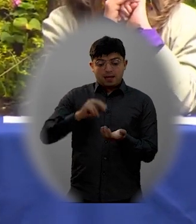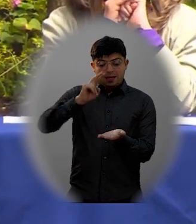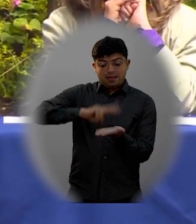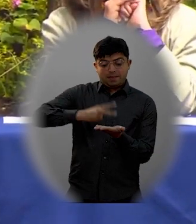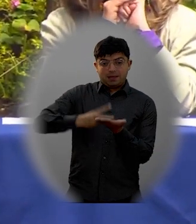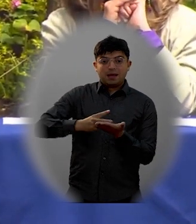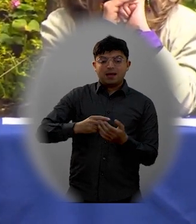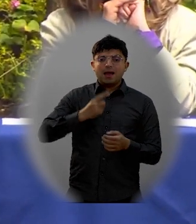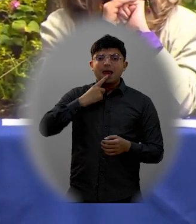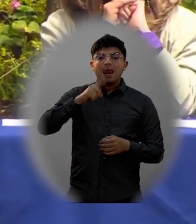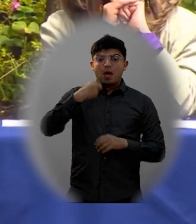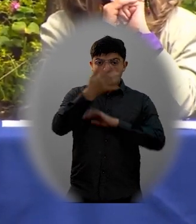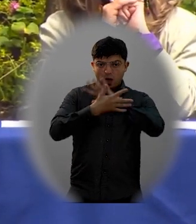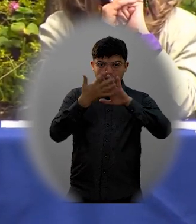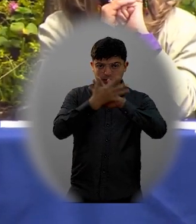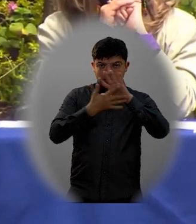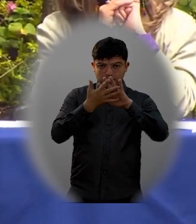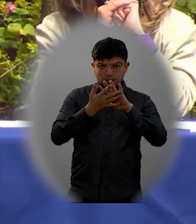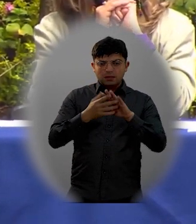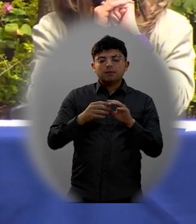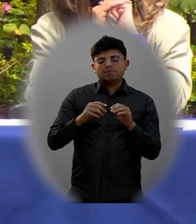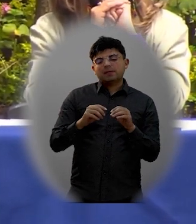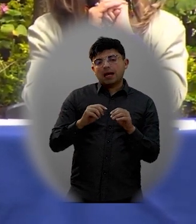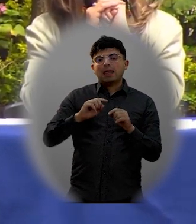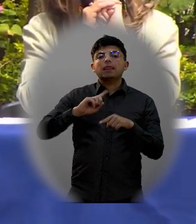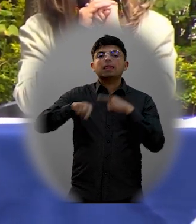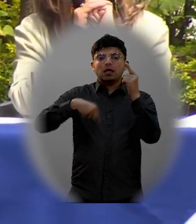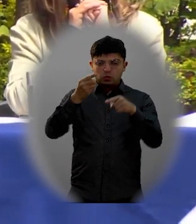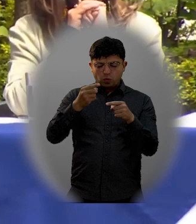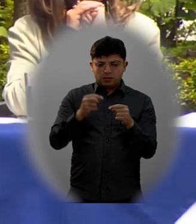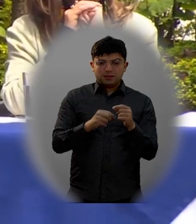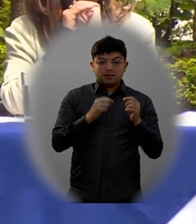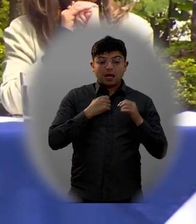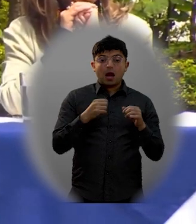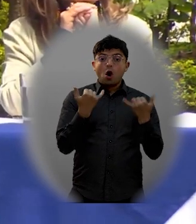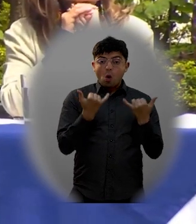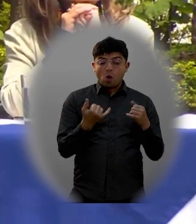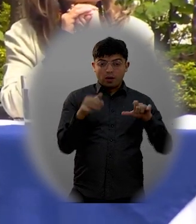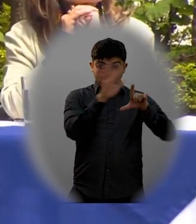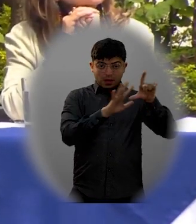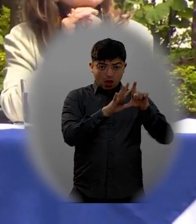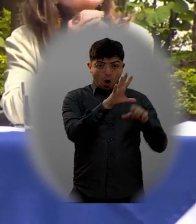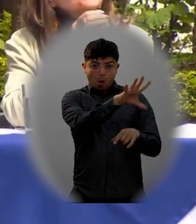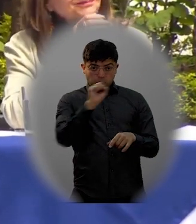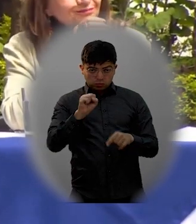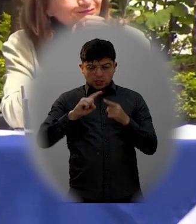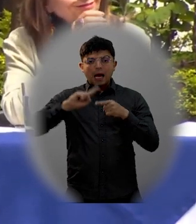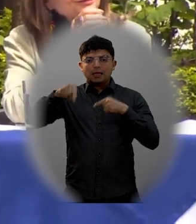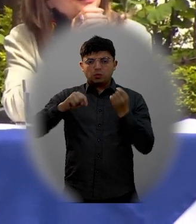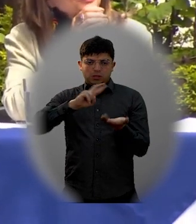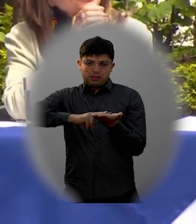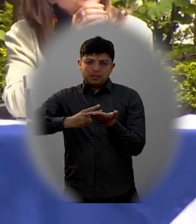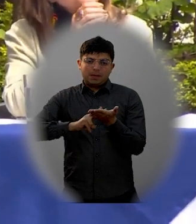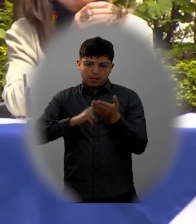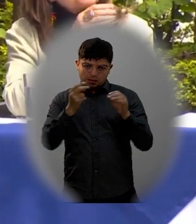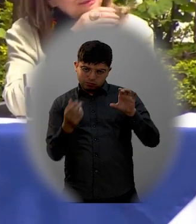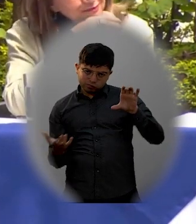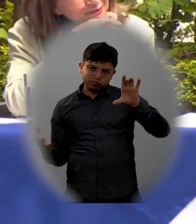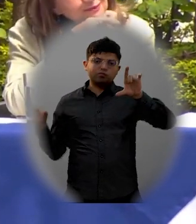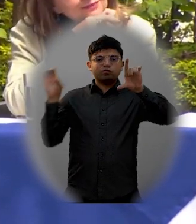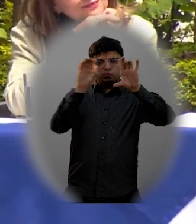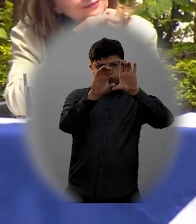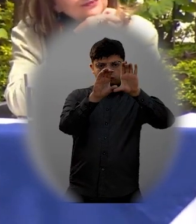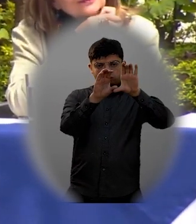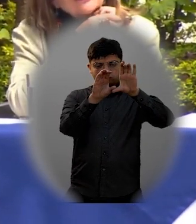interpretación de lengua de señas se realizará en diferido al material que quede grabado. Pues obviamente ofrecemos excusas por